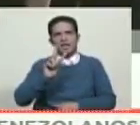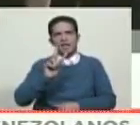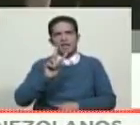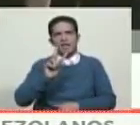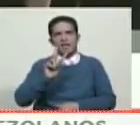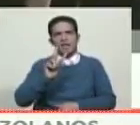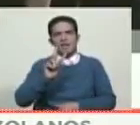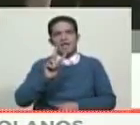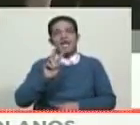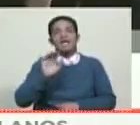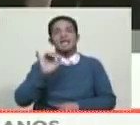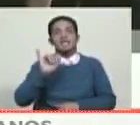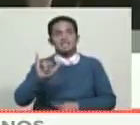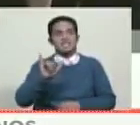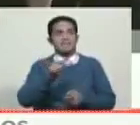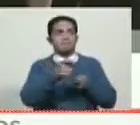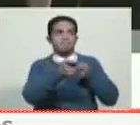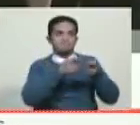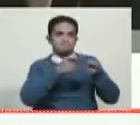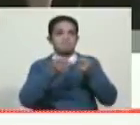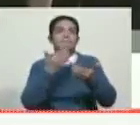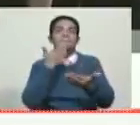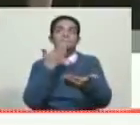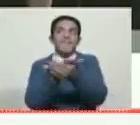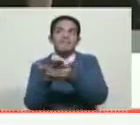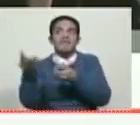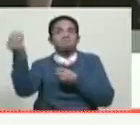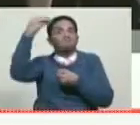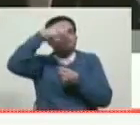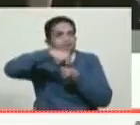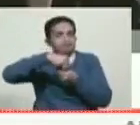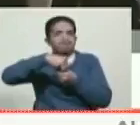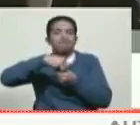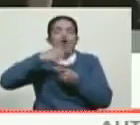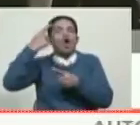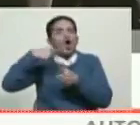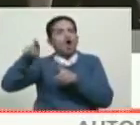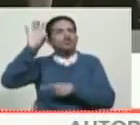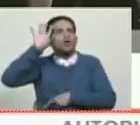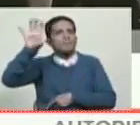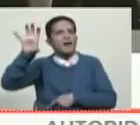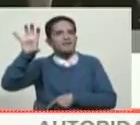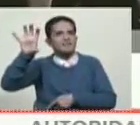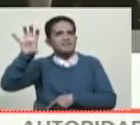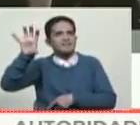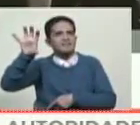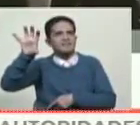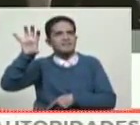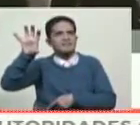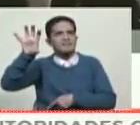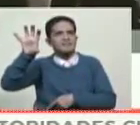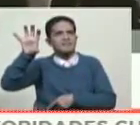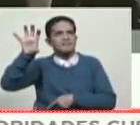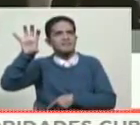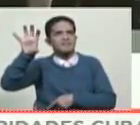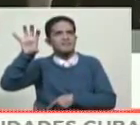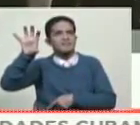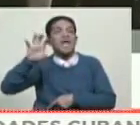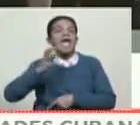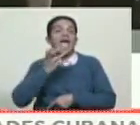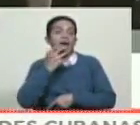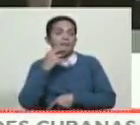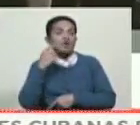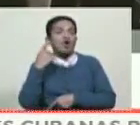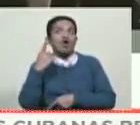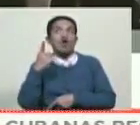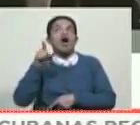y esté llamando a la intervención militar en nuestra patria, en caso de ocurrir algún evento